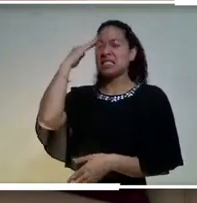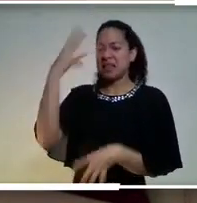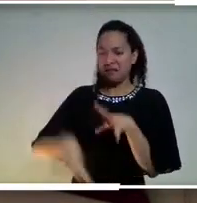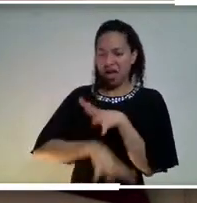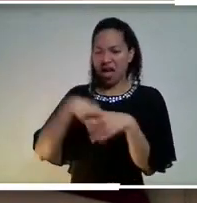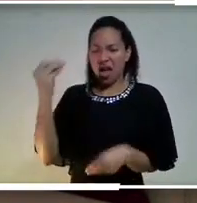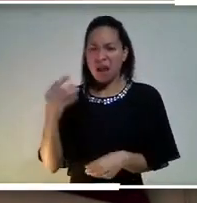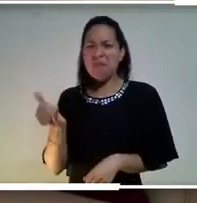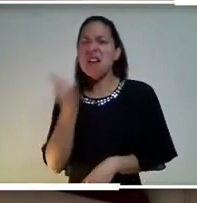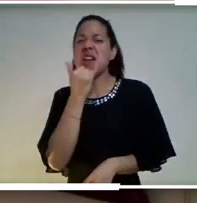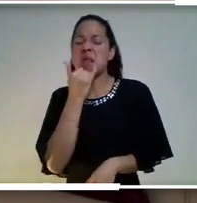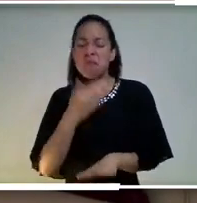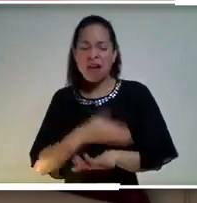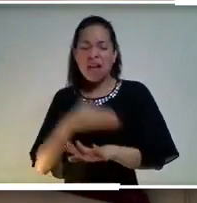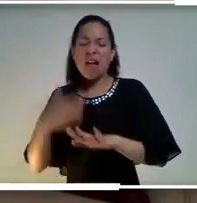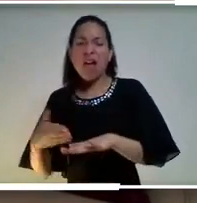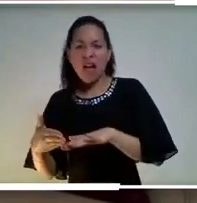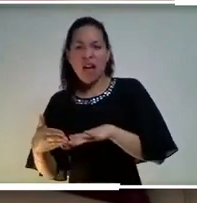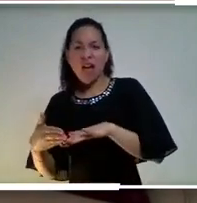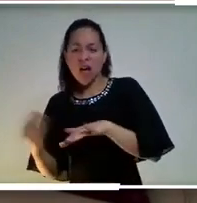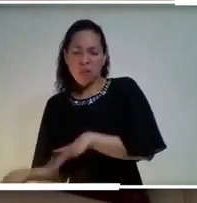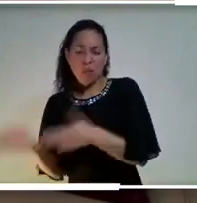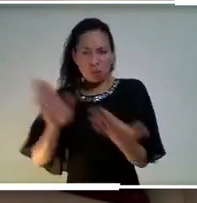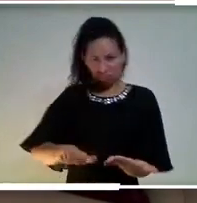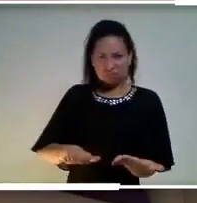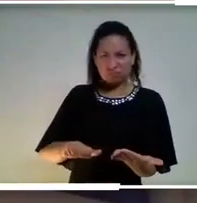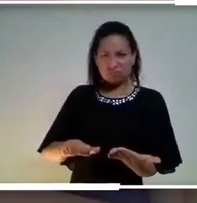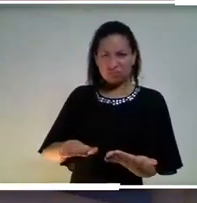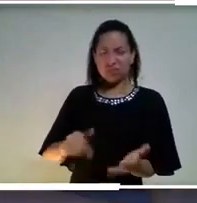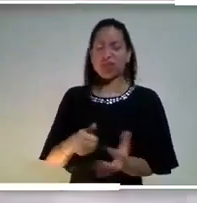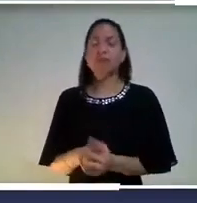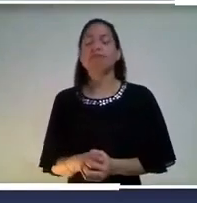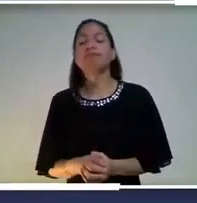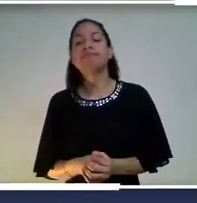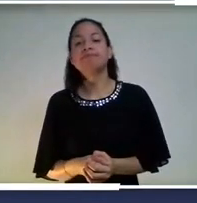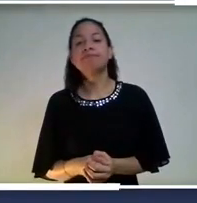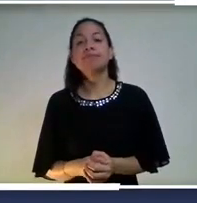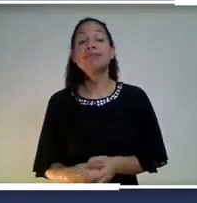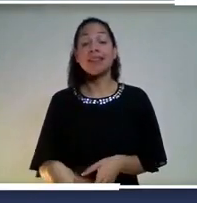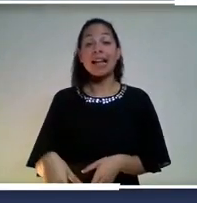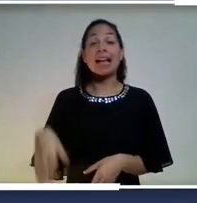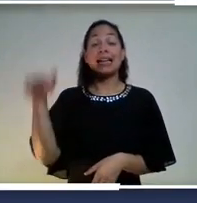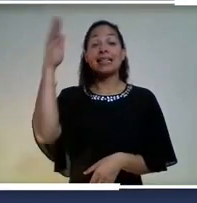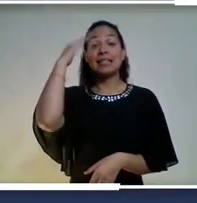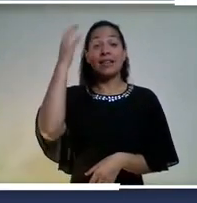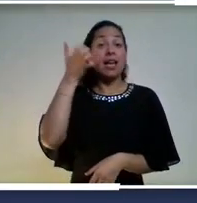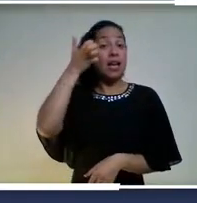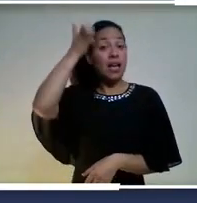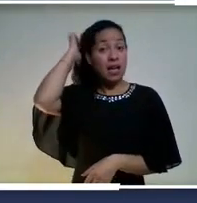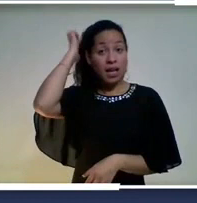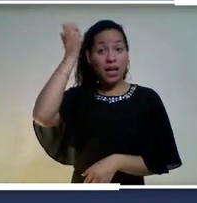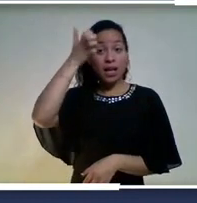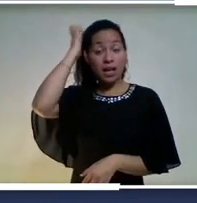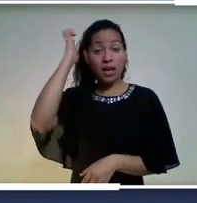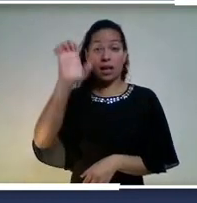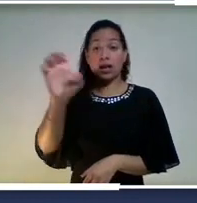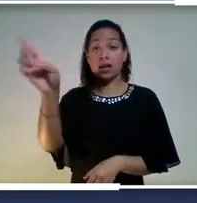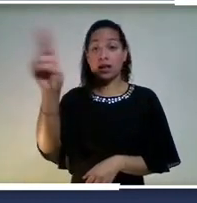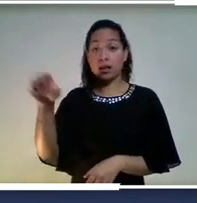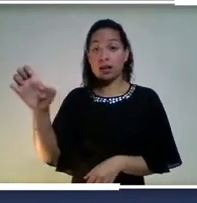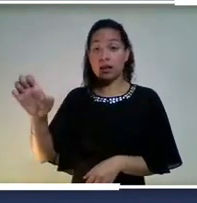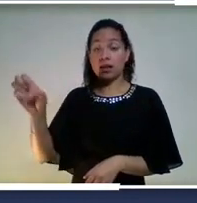siempre dice la verdad lo dice el creador en ezequiel 18 4 dice el alma que peca de